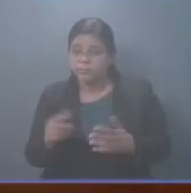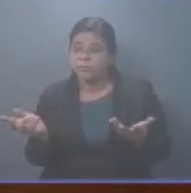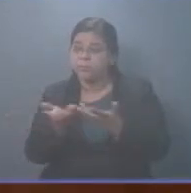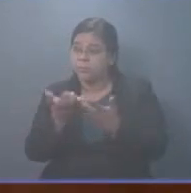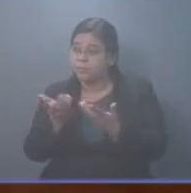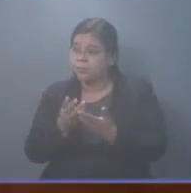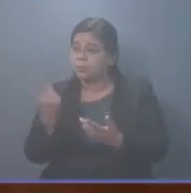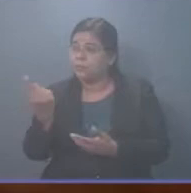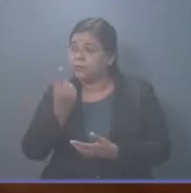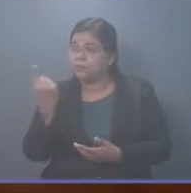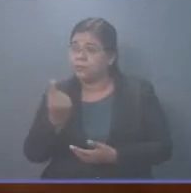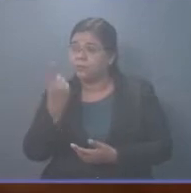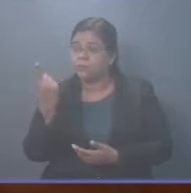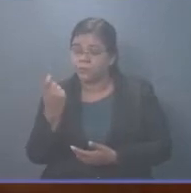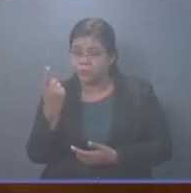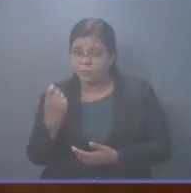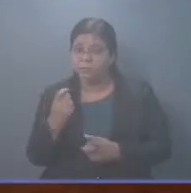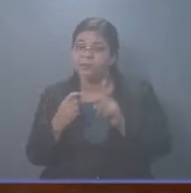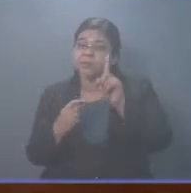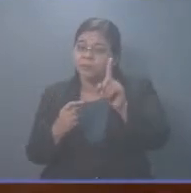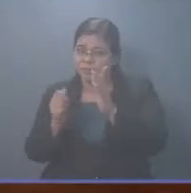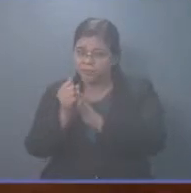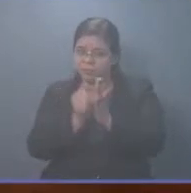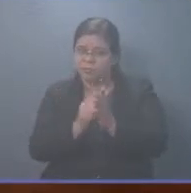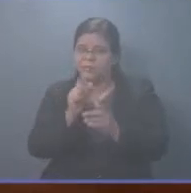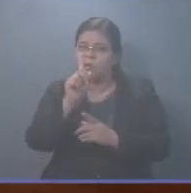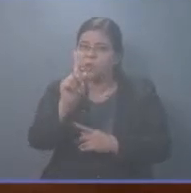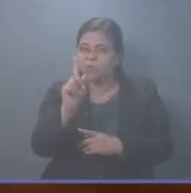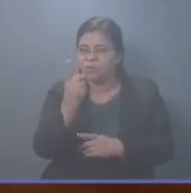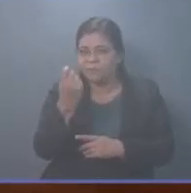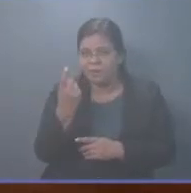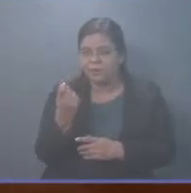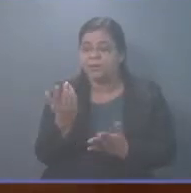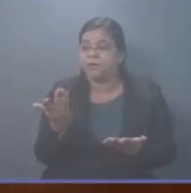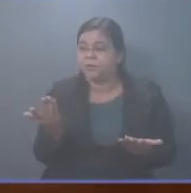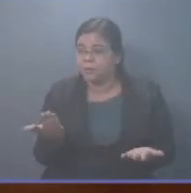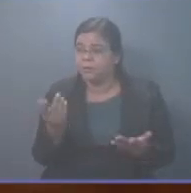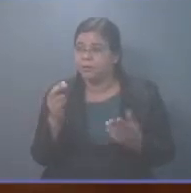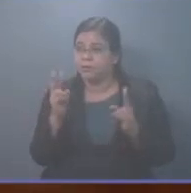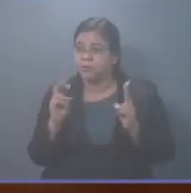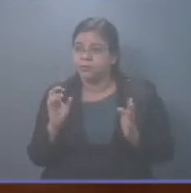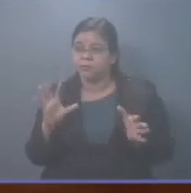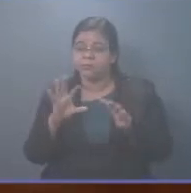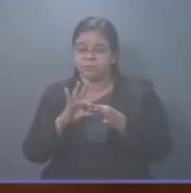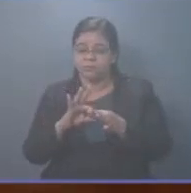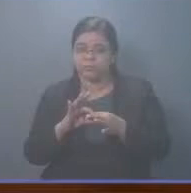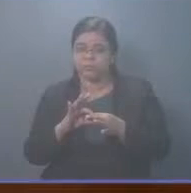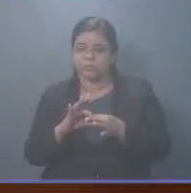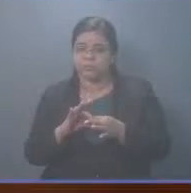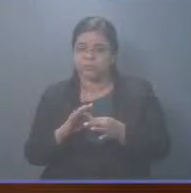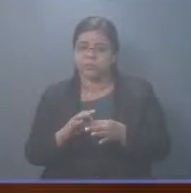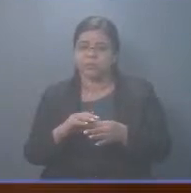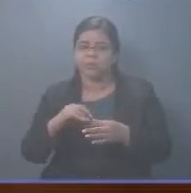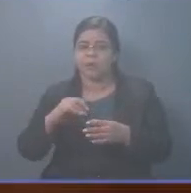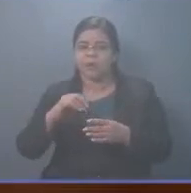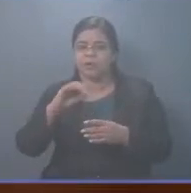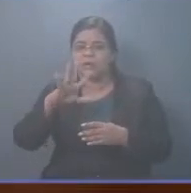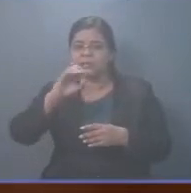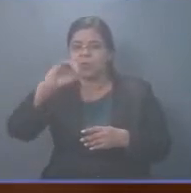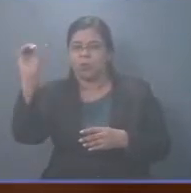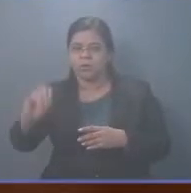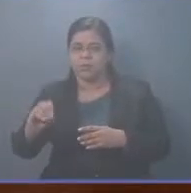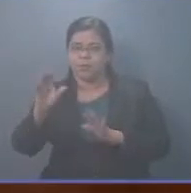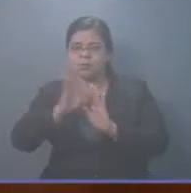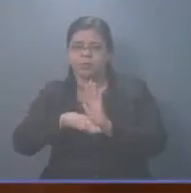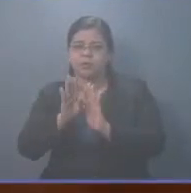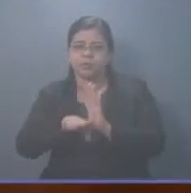Colegas, solamente nos falta un artículo que tiene que ver con el medio pasaje.